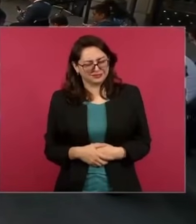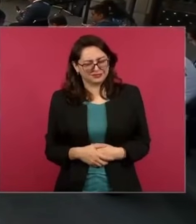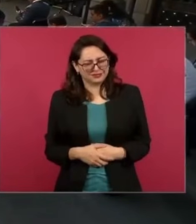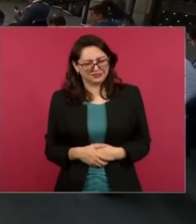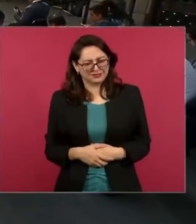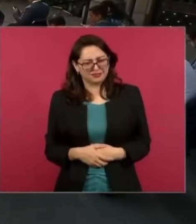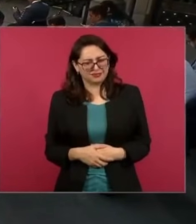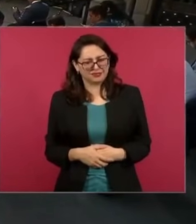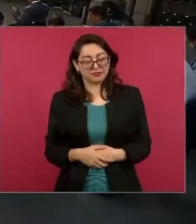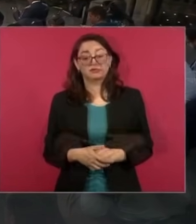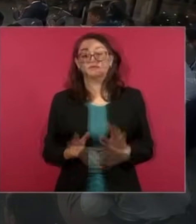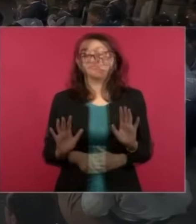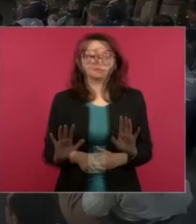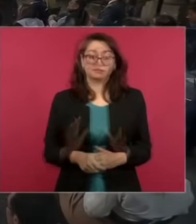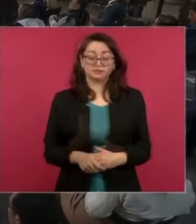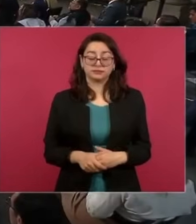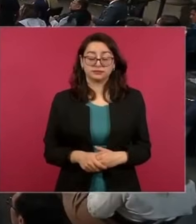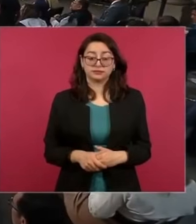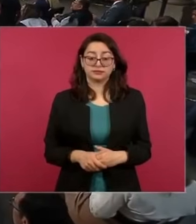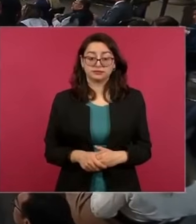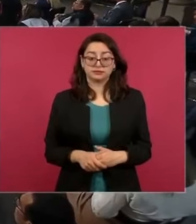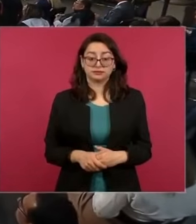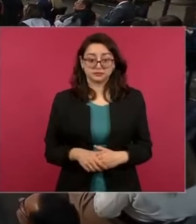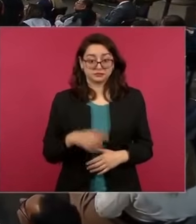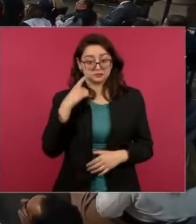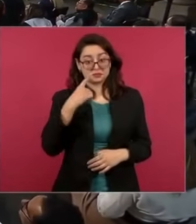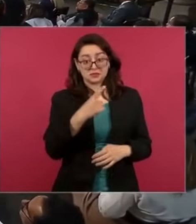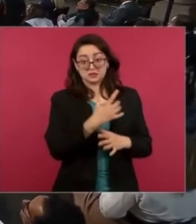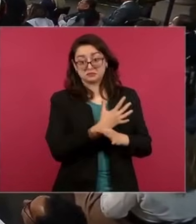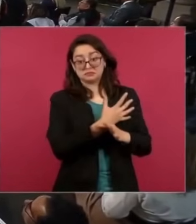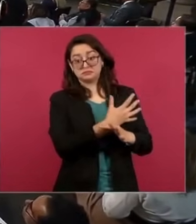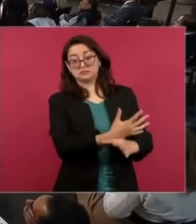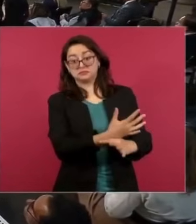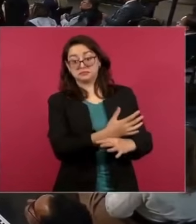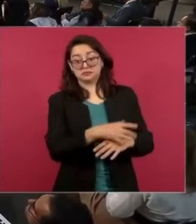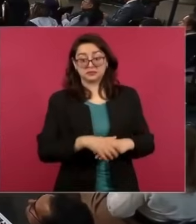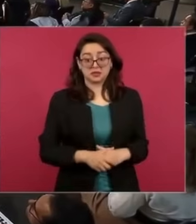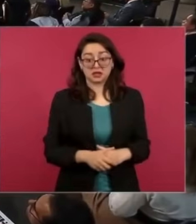El quinto empleador. Miren, FEMSA,